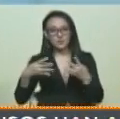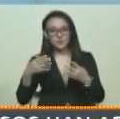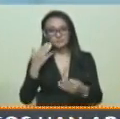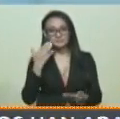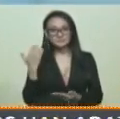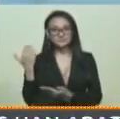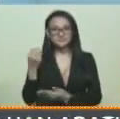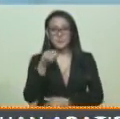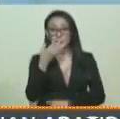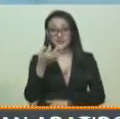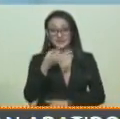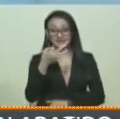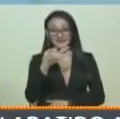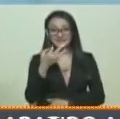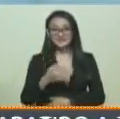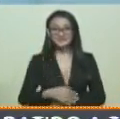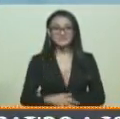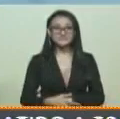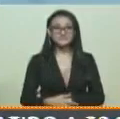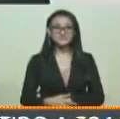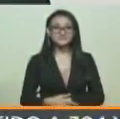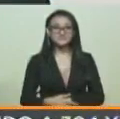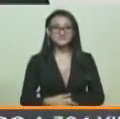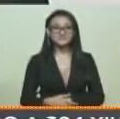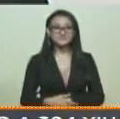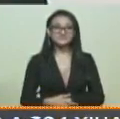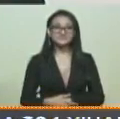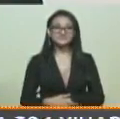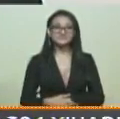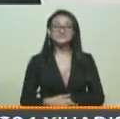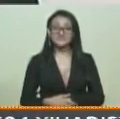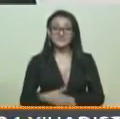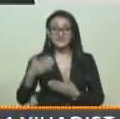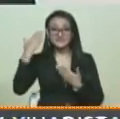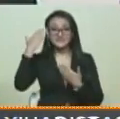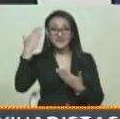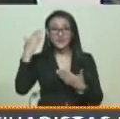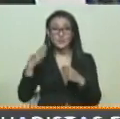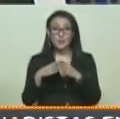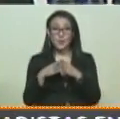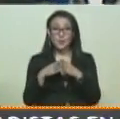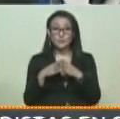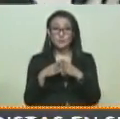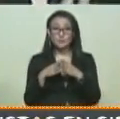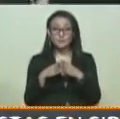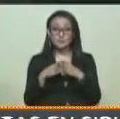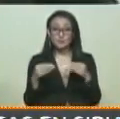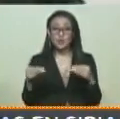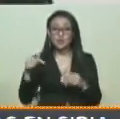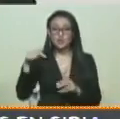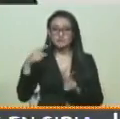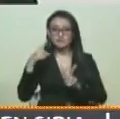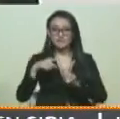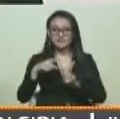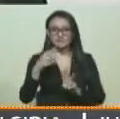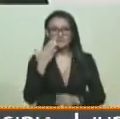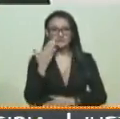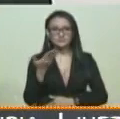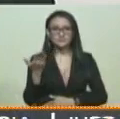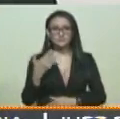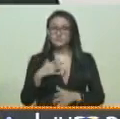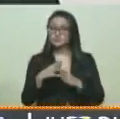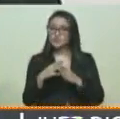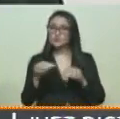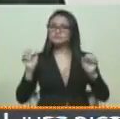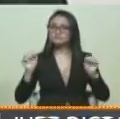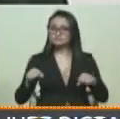Adriana, buenas tardes, te escuchamos. Adelante. Sí, Barry, saludos a ti y a todos quienes a esta hora sintonizan Venezolana de Televisión. Ya todo está dispuesto para